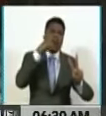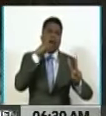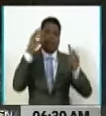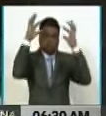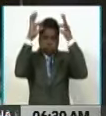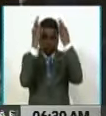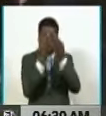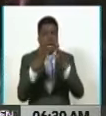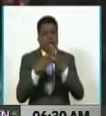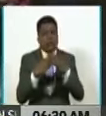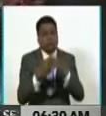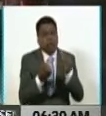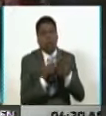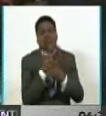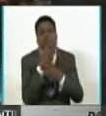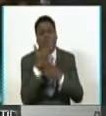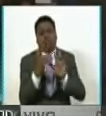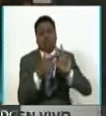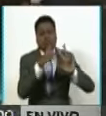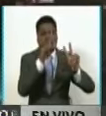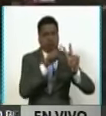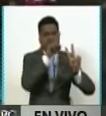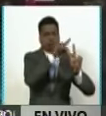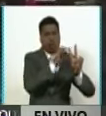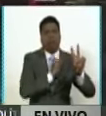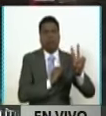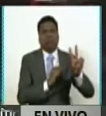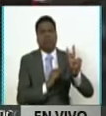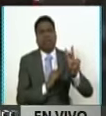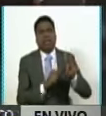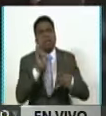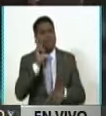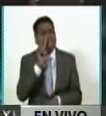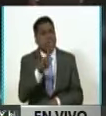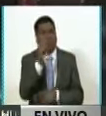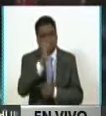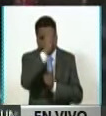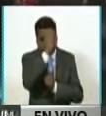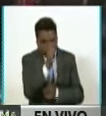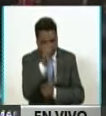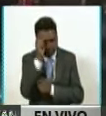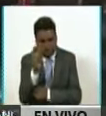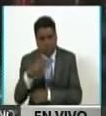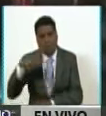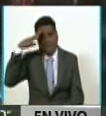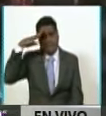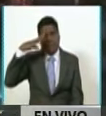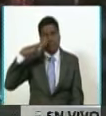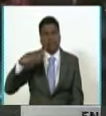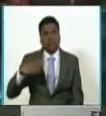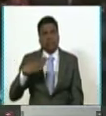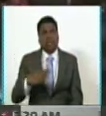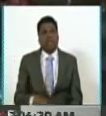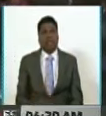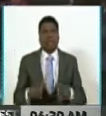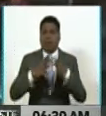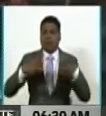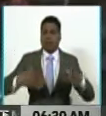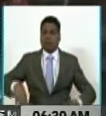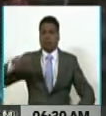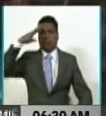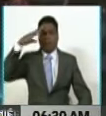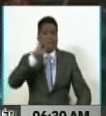a todos que de una manera u otra han elevado el gentilicio venezolano. Vemos allí los honores militares, la parada del alto mando militar, comandado